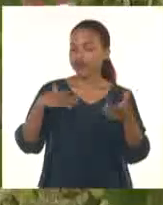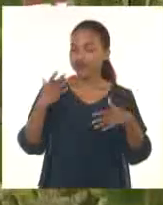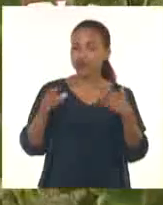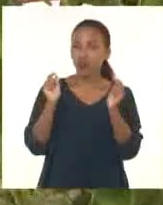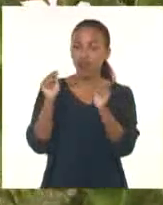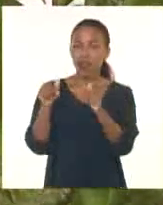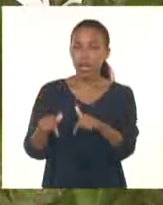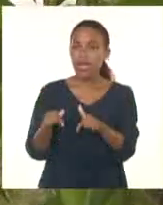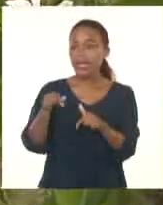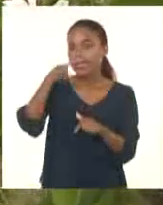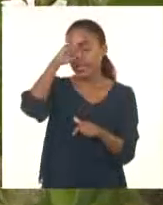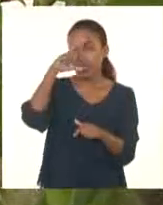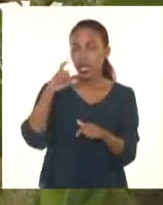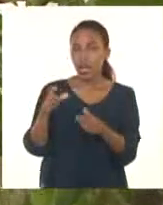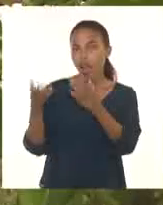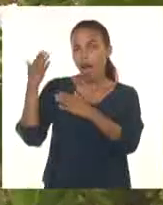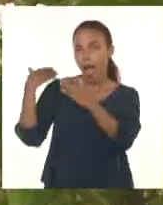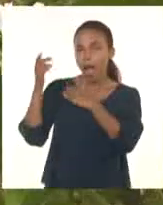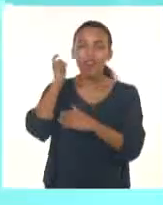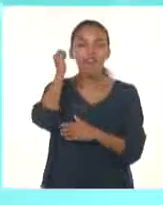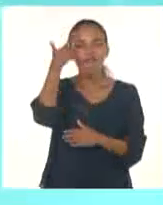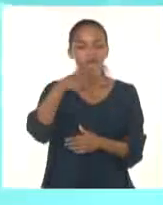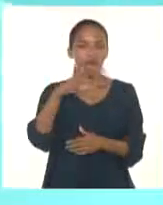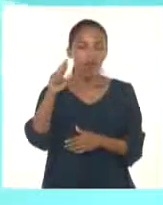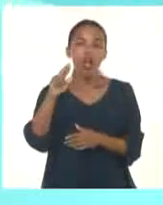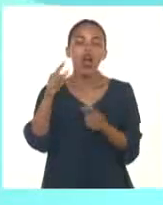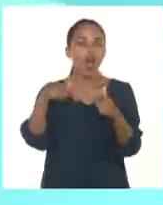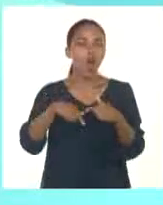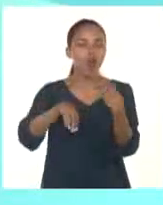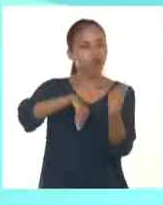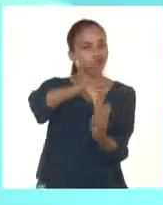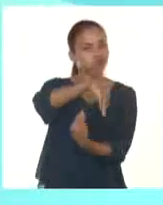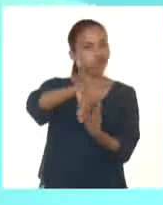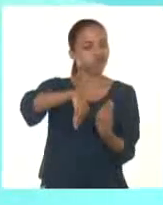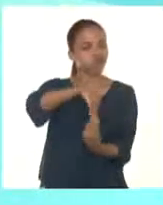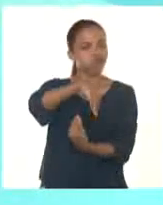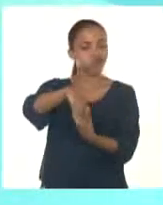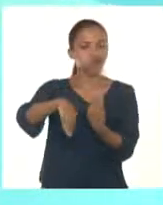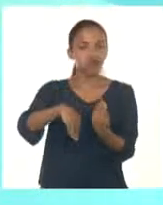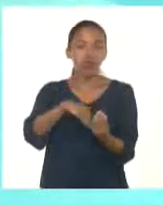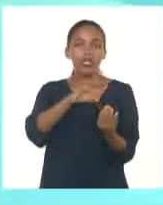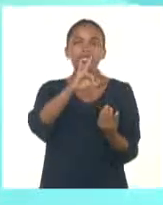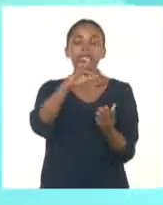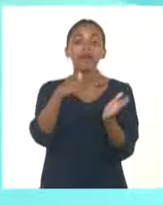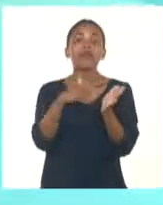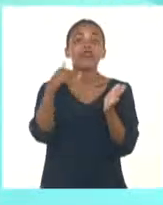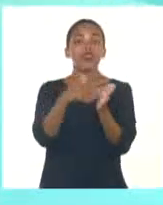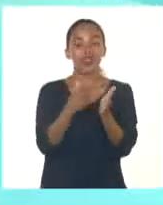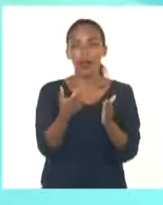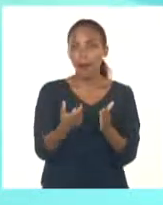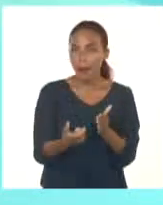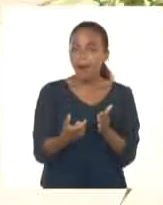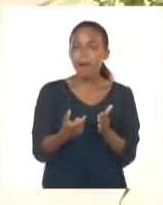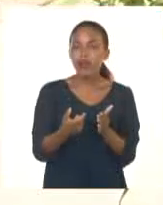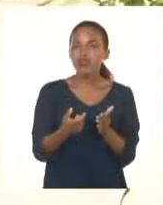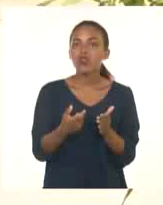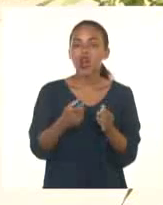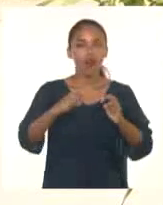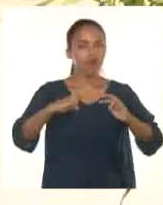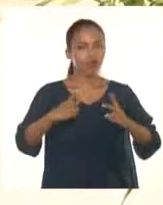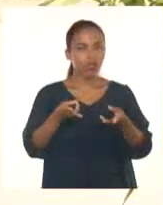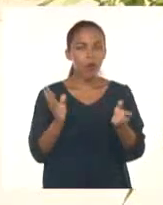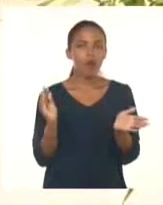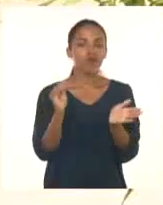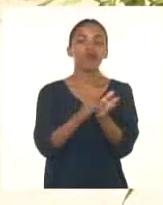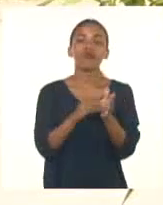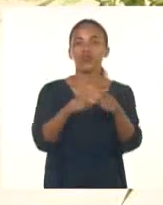hoy de un amplio proceso de remodelación que, a un costo de 7 millones de pesos, incluyó el rescate de la piscina, 9